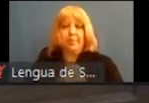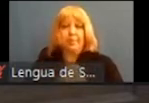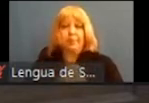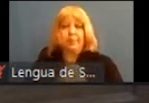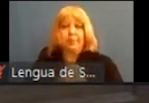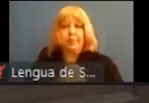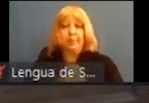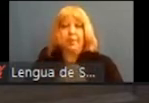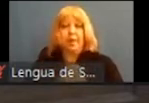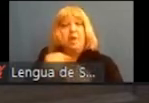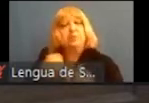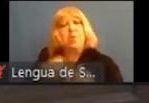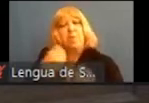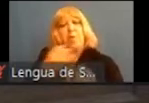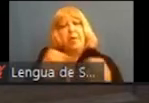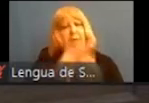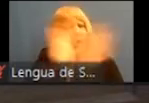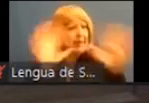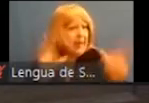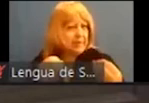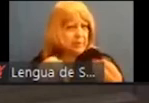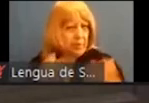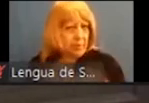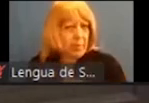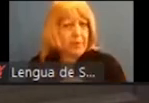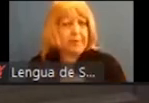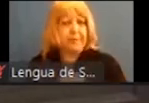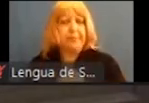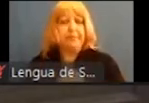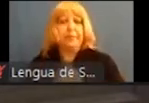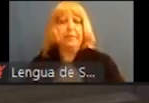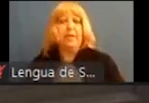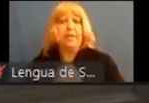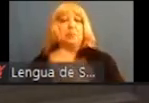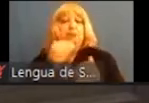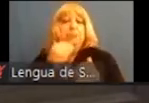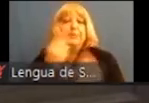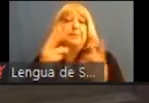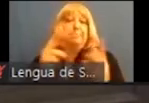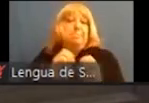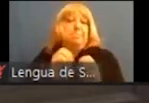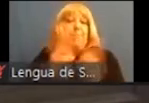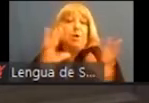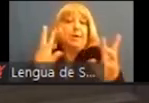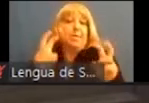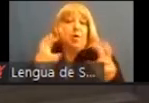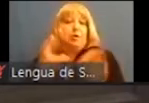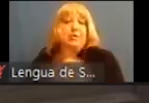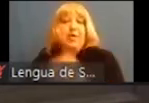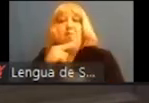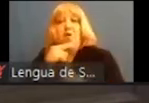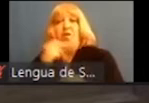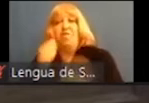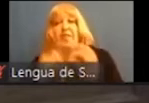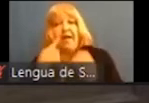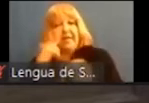¿Y yo por qué hago esta aclaración, presidente? Vaya a saber qué motivos, ¿no? Lo llevaron a Baquié, que había sido uno de los defensores